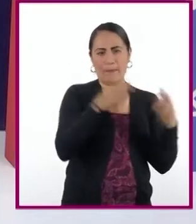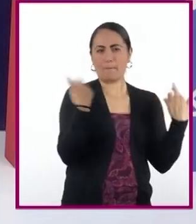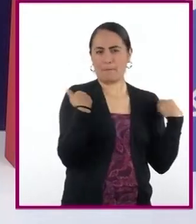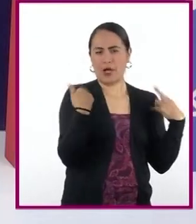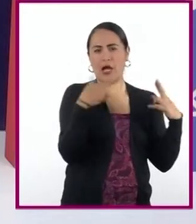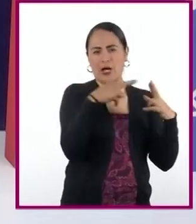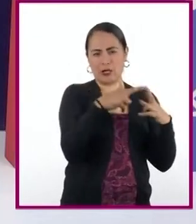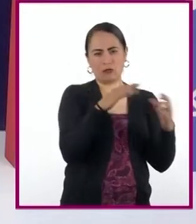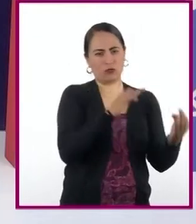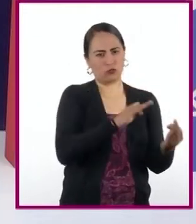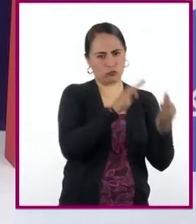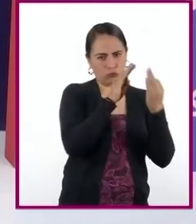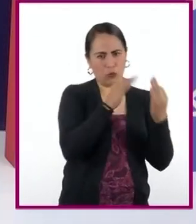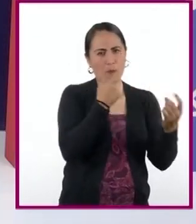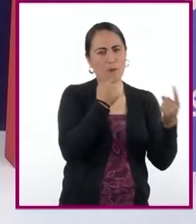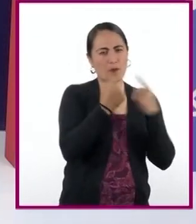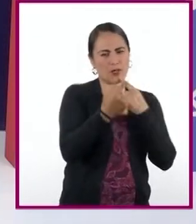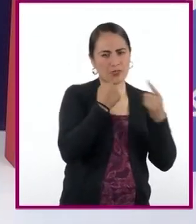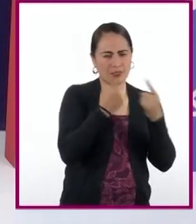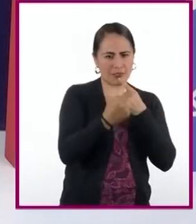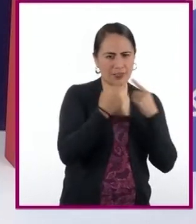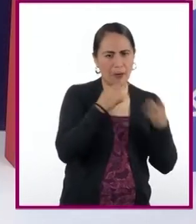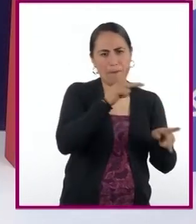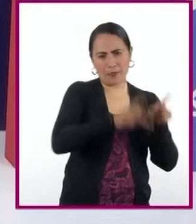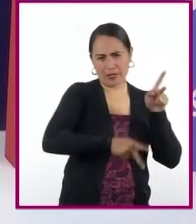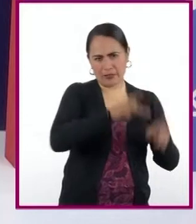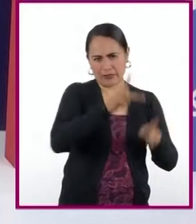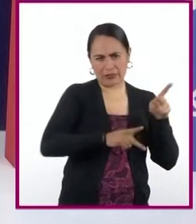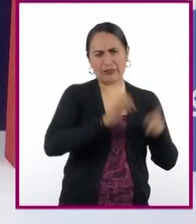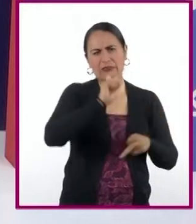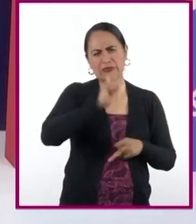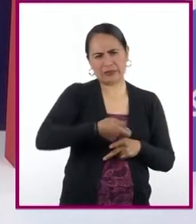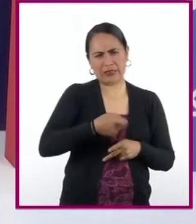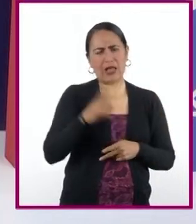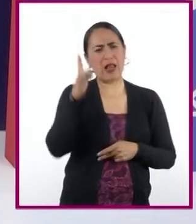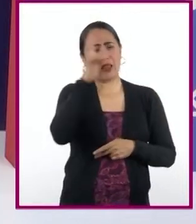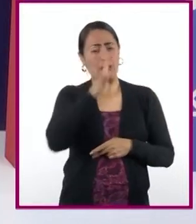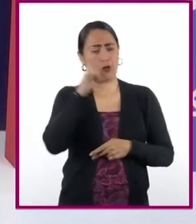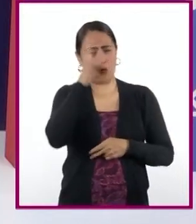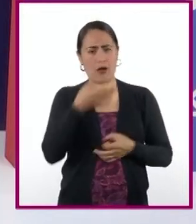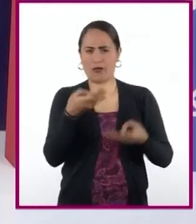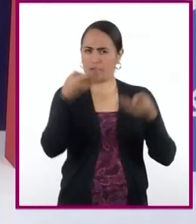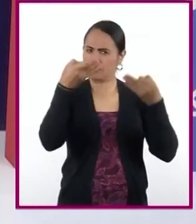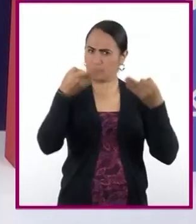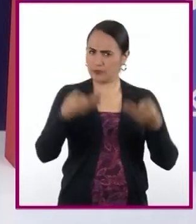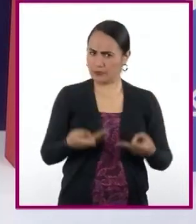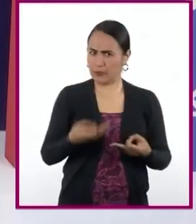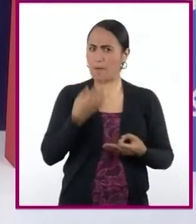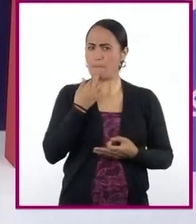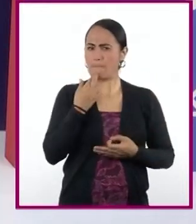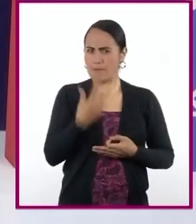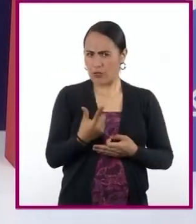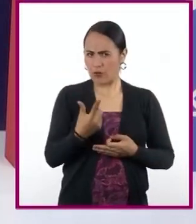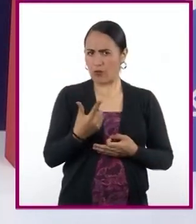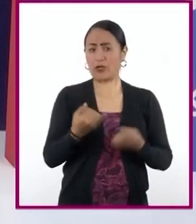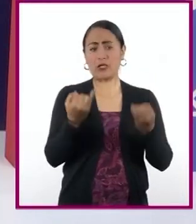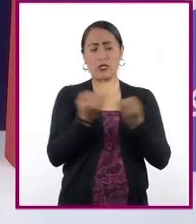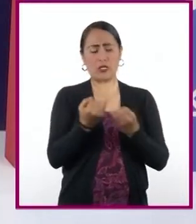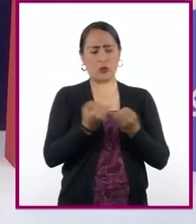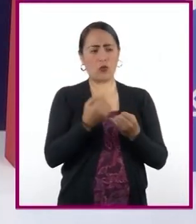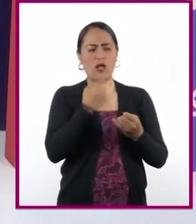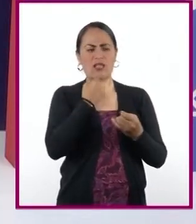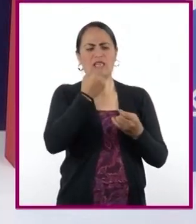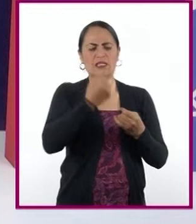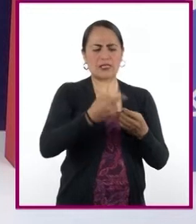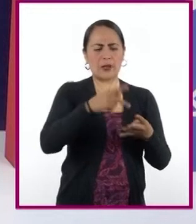a nuestros maestros, generalmente tratamos de utilizar un lenguaje con mayor nivel de formalidad y cuidamos mucho lo que decimos